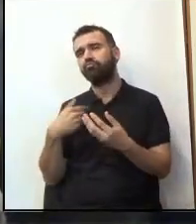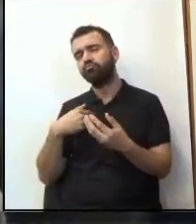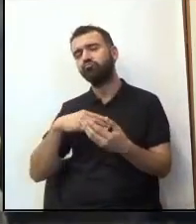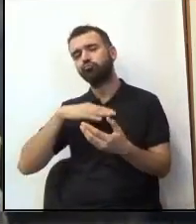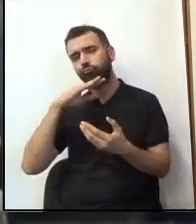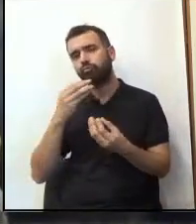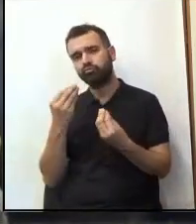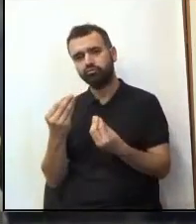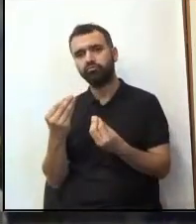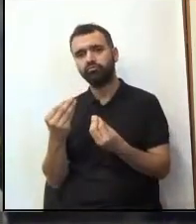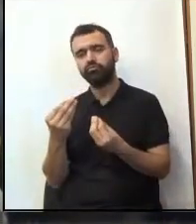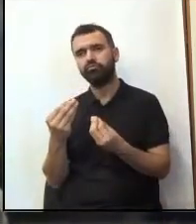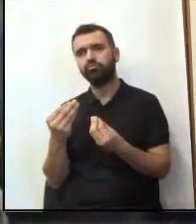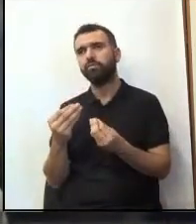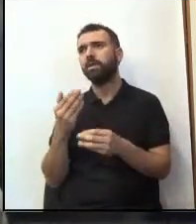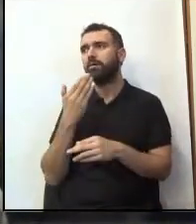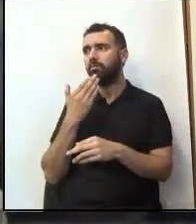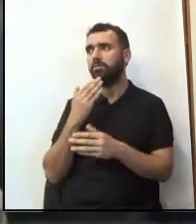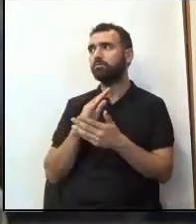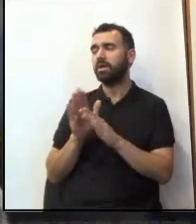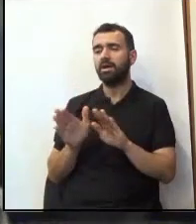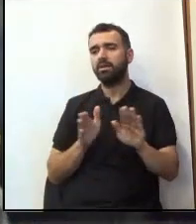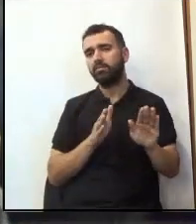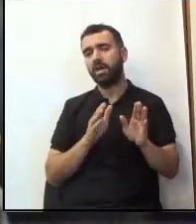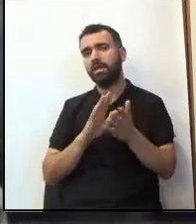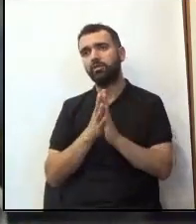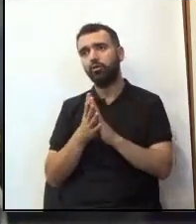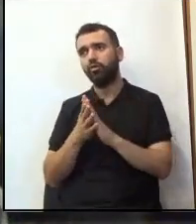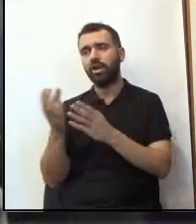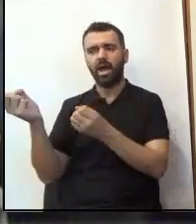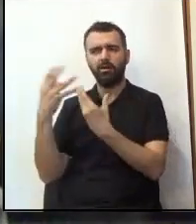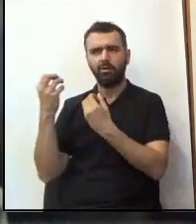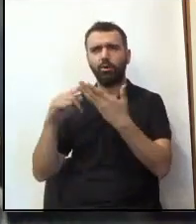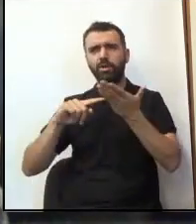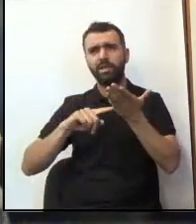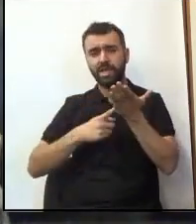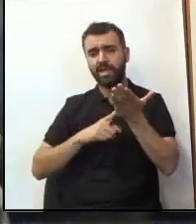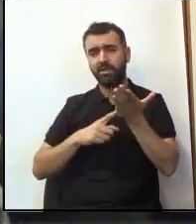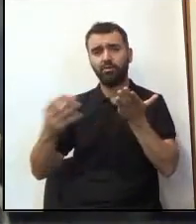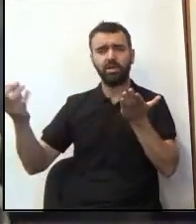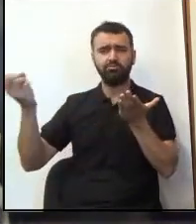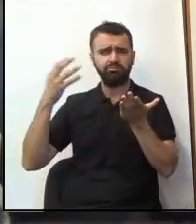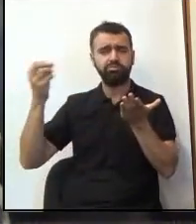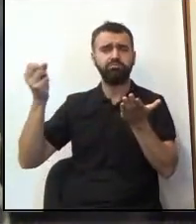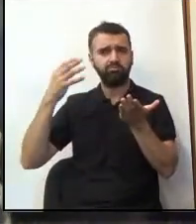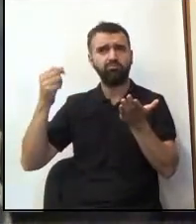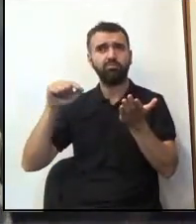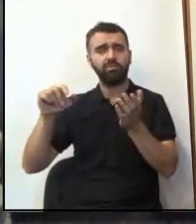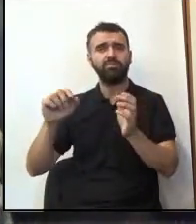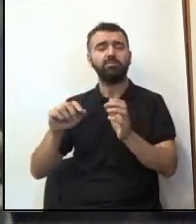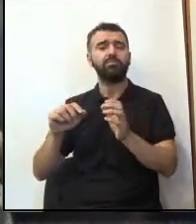satisfactoria, además de todos los contenidos técnicos que aprendimos en la capacitación,